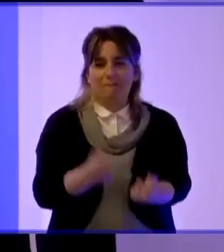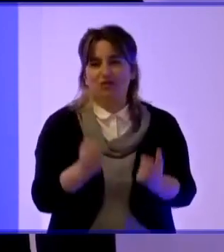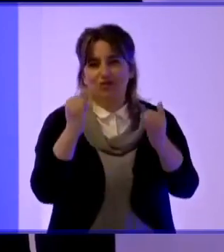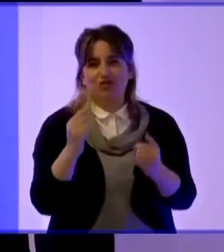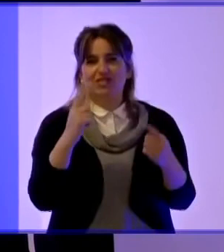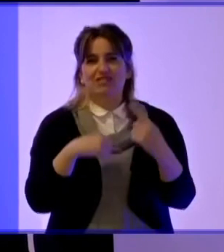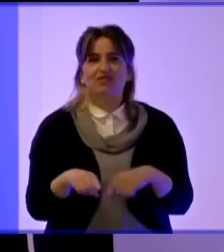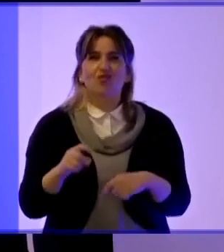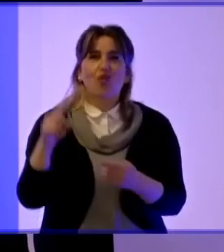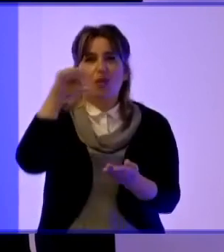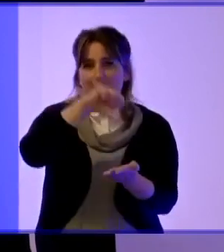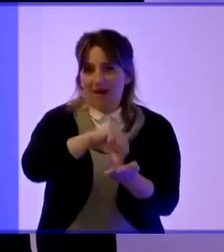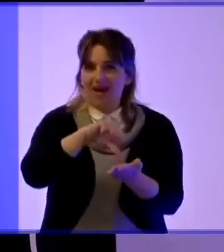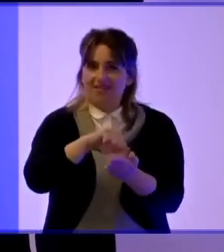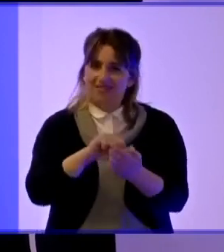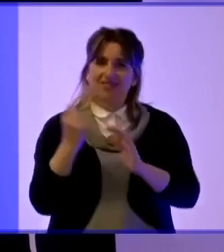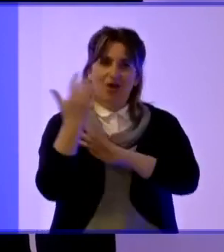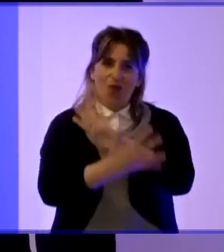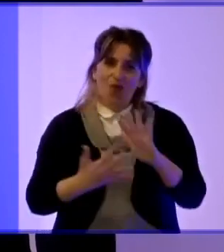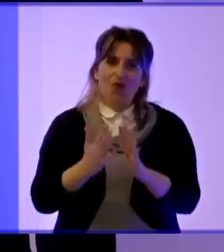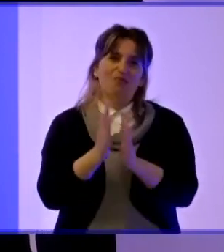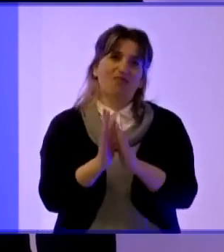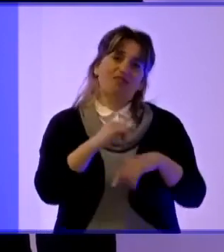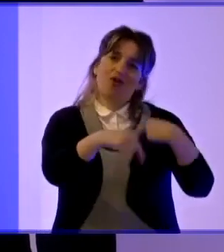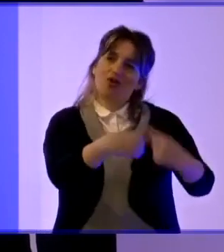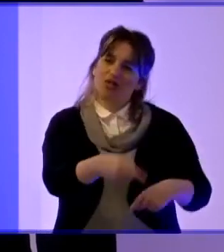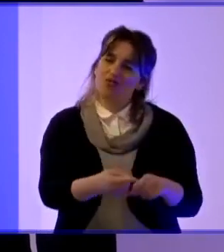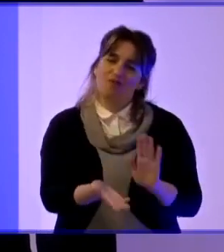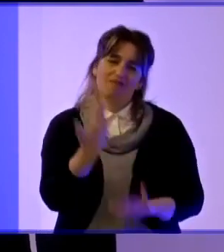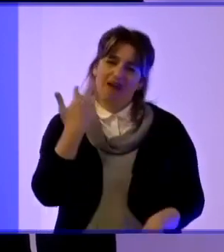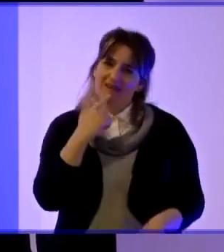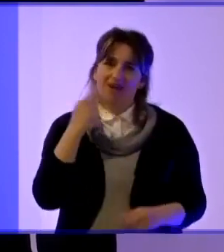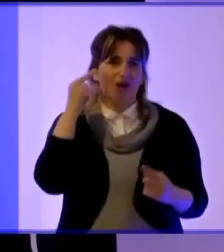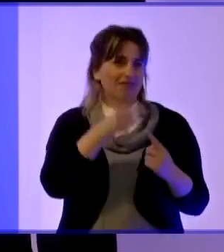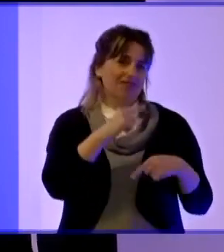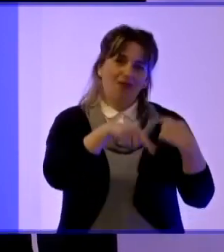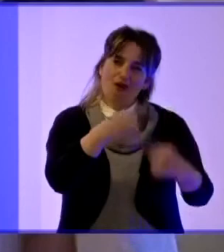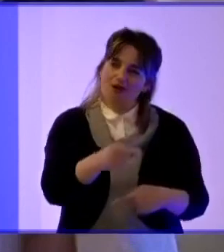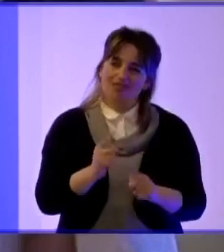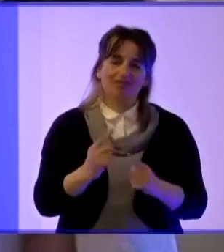del país y a ver, que no nos quedemos acá y sigamos por mucho más. Muchas gracias.